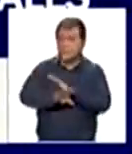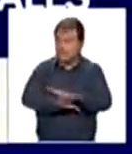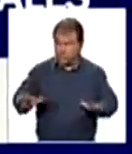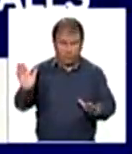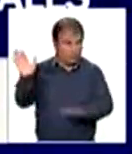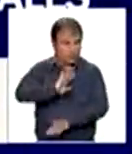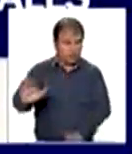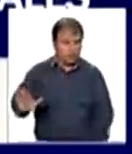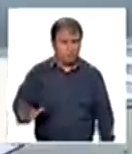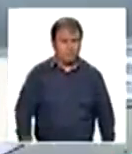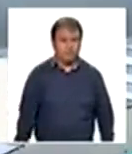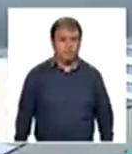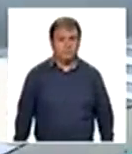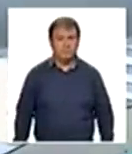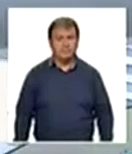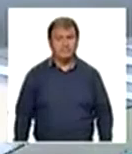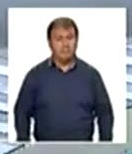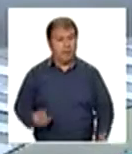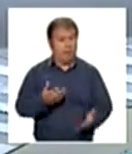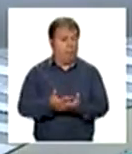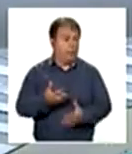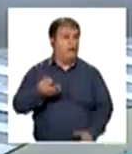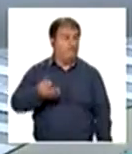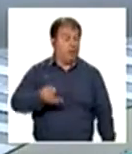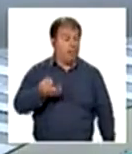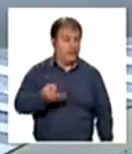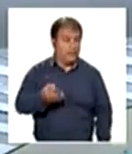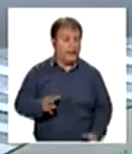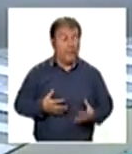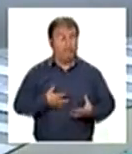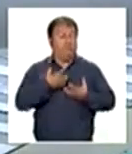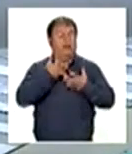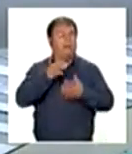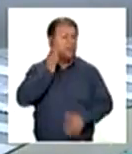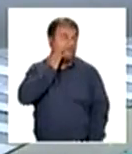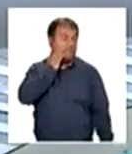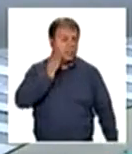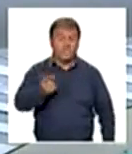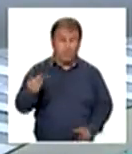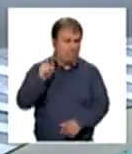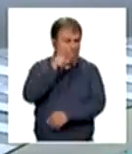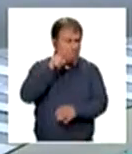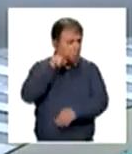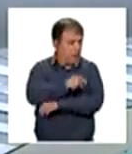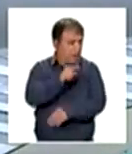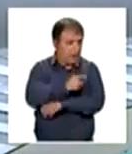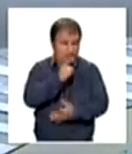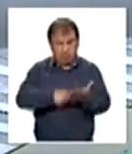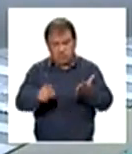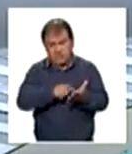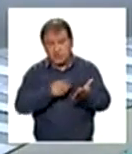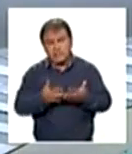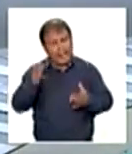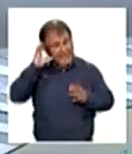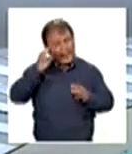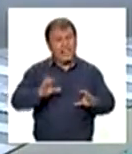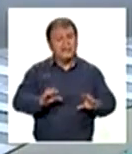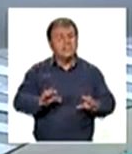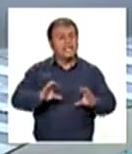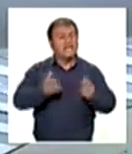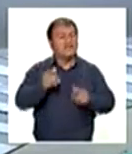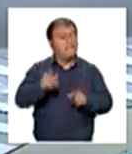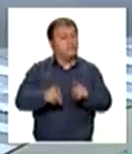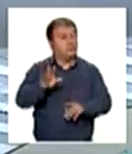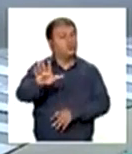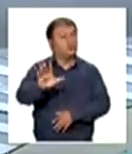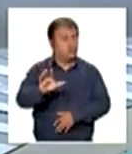chao. Bien, es evidente en todo caso la reacción de la madre. Ella ha dicho que es una calumnia y nosotros sabemos y ella sabe qué clase de jugador es su hijo. Literal.